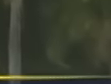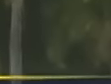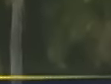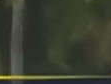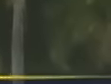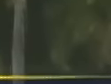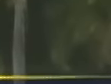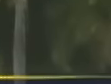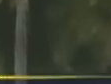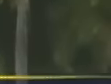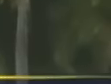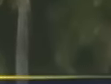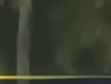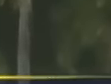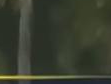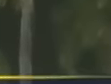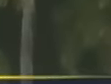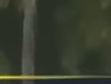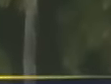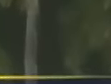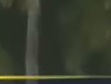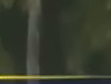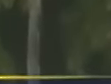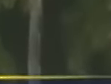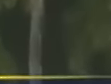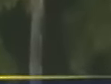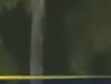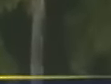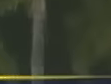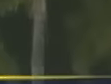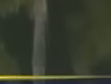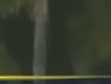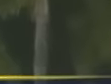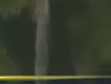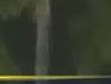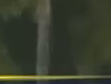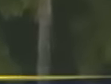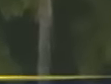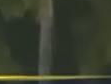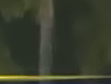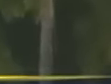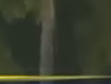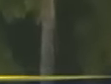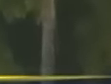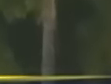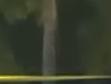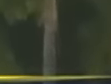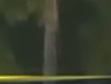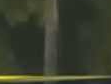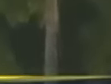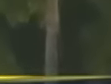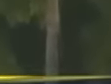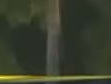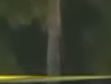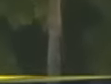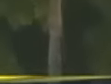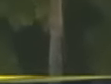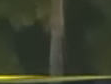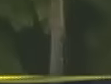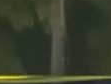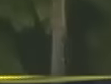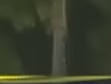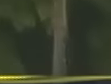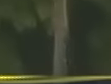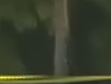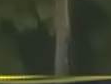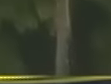se sumaron a la lucha contra la corrupción y aprobaron la Ley Orgánica de Extinción de Dominio y la Ley para la Protección